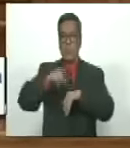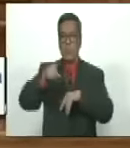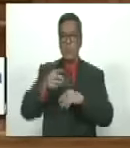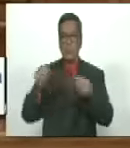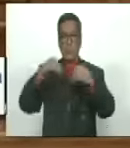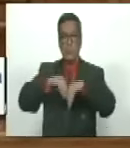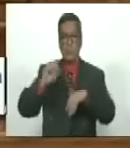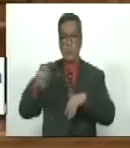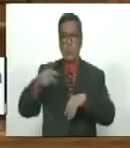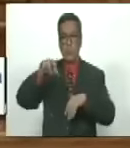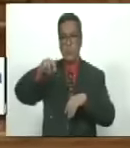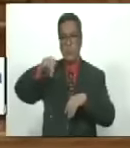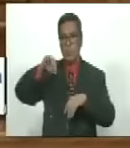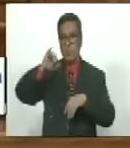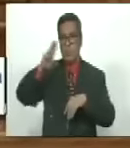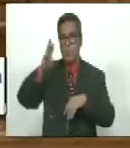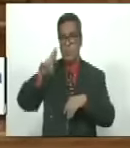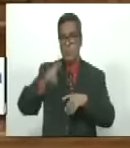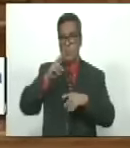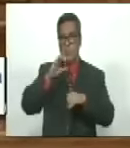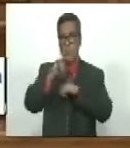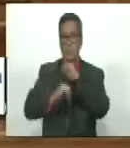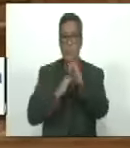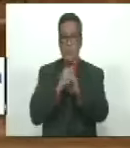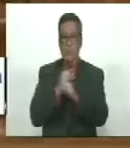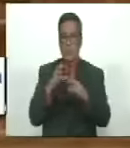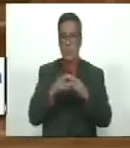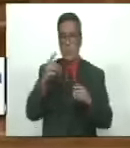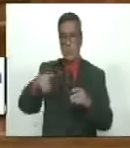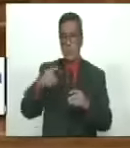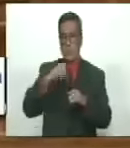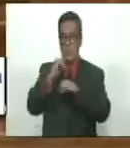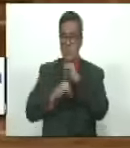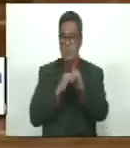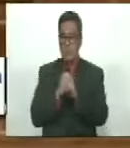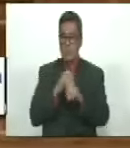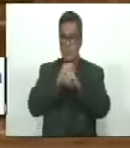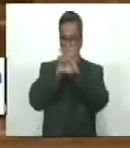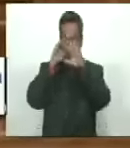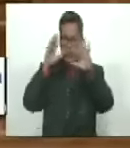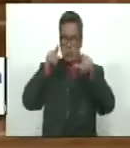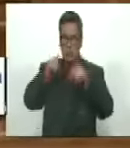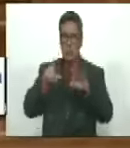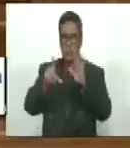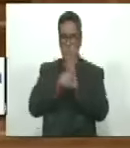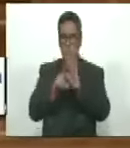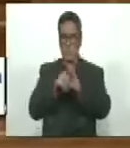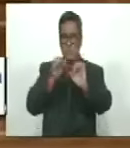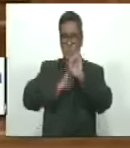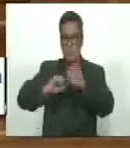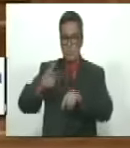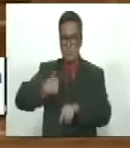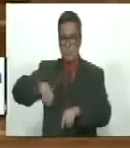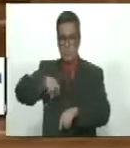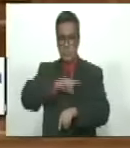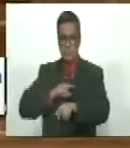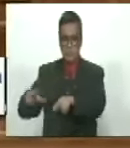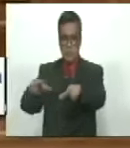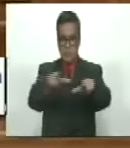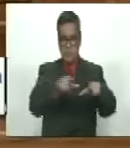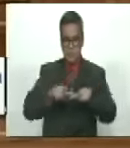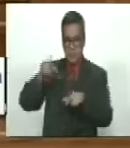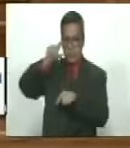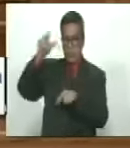del Acuerdo de Ginebra y el derecho internacional. Clarito, pues, esta ley va a la defensa de nuestro territorio de la Guayana